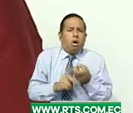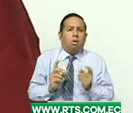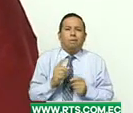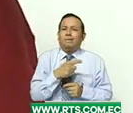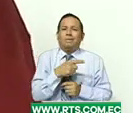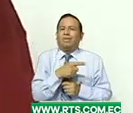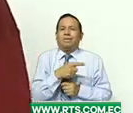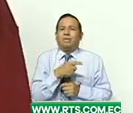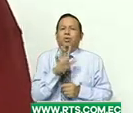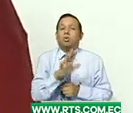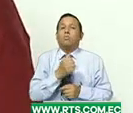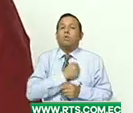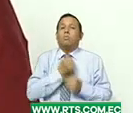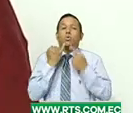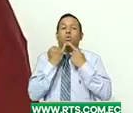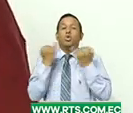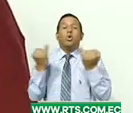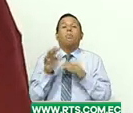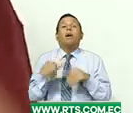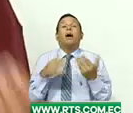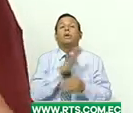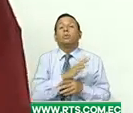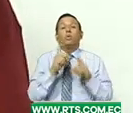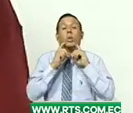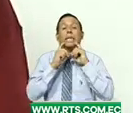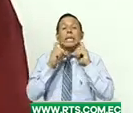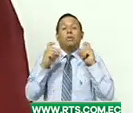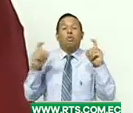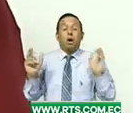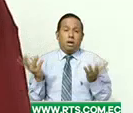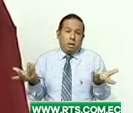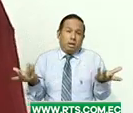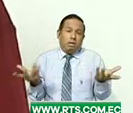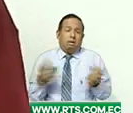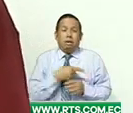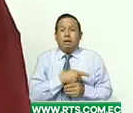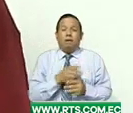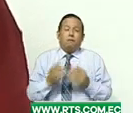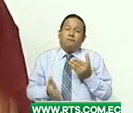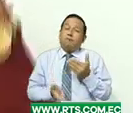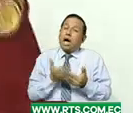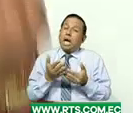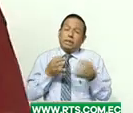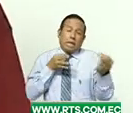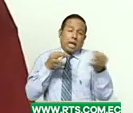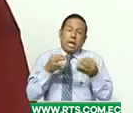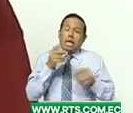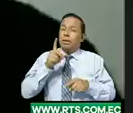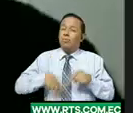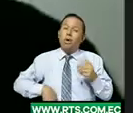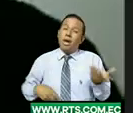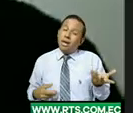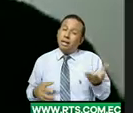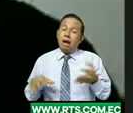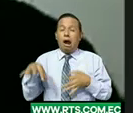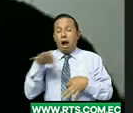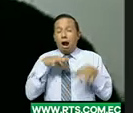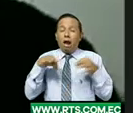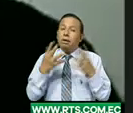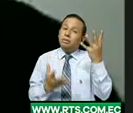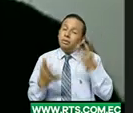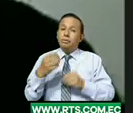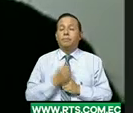debe estar muchas personas que tal vez estuvo en ese momento con una emoción o con un sentimiento de interpretar de otra forma. Ella ha